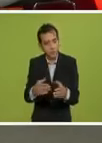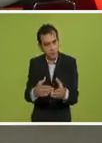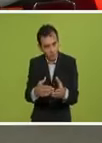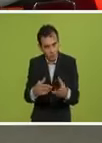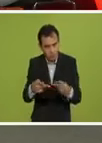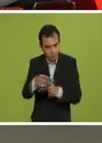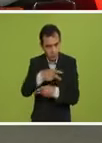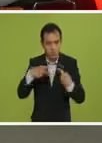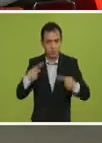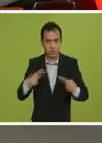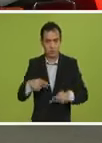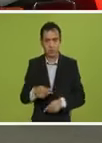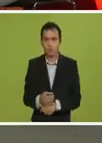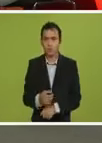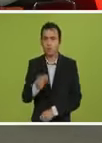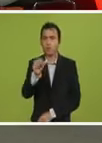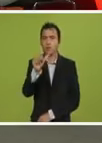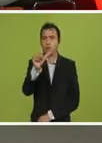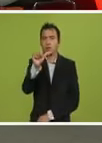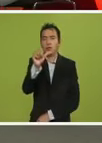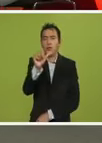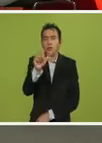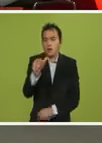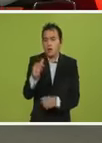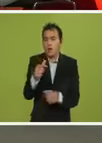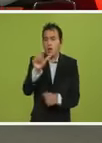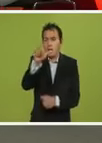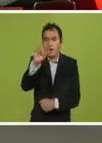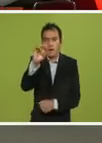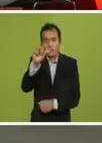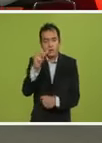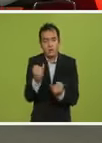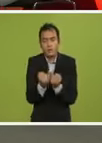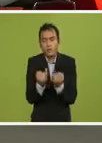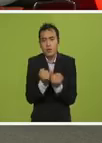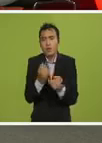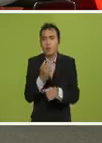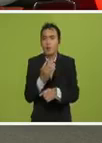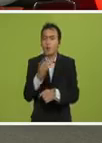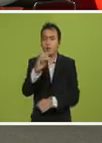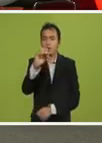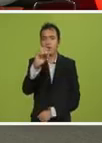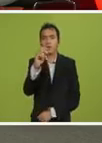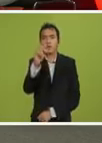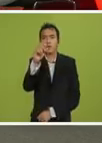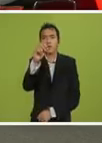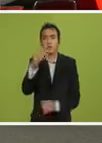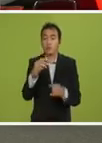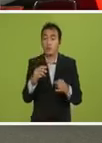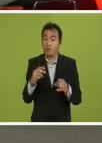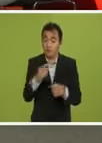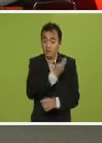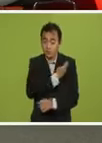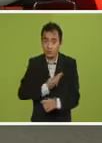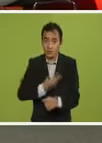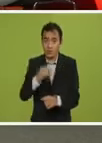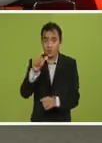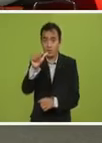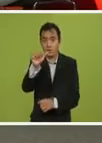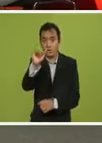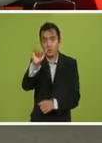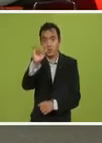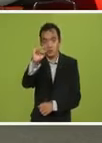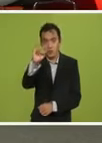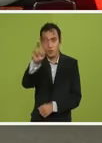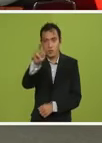colectivo Aquelarre nos está acompañando y también la comisionada presidenta del Instituto Veracruzano de Acceso a la Información y Protección de Datos Personales, que es el